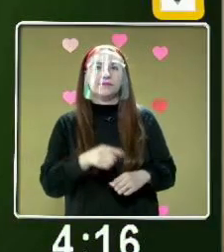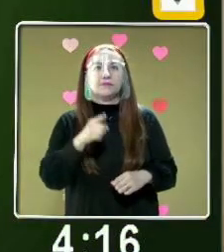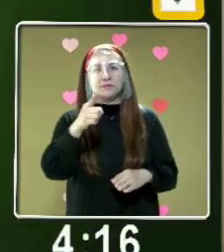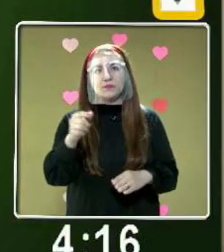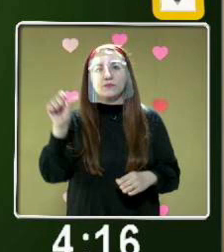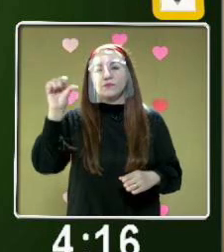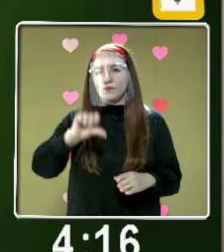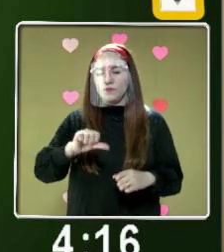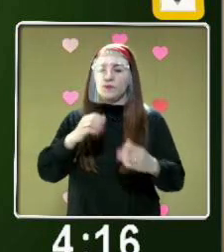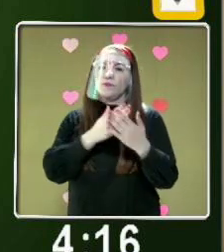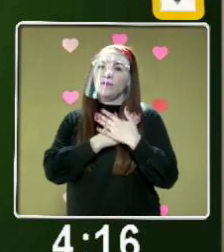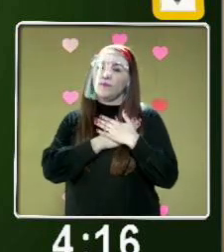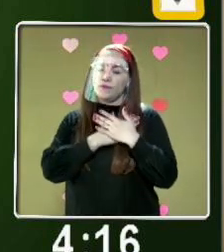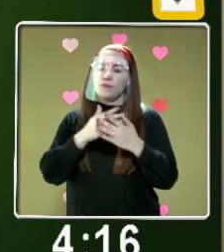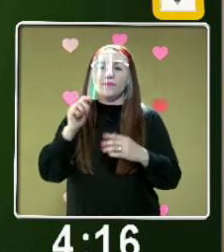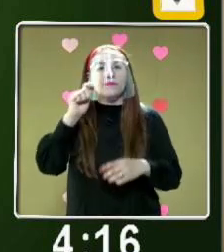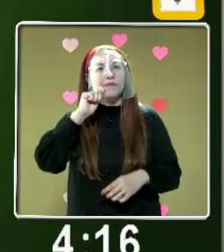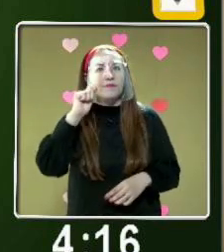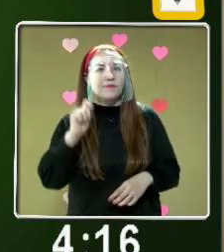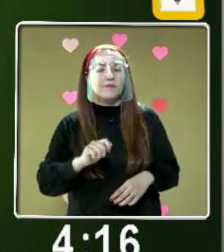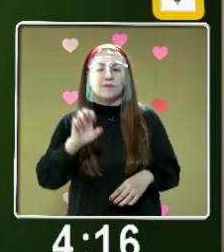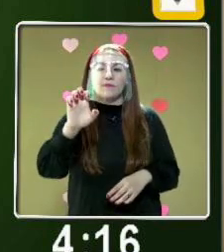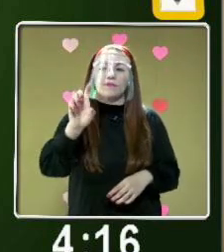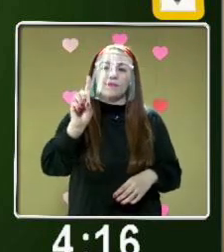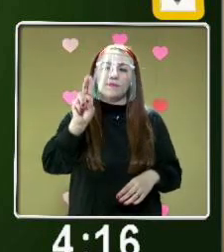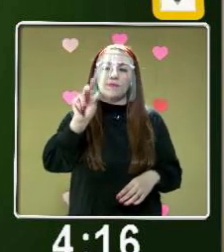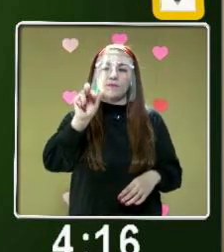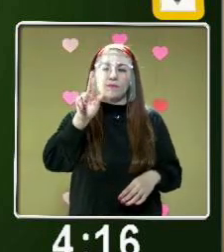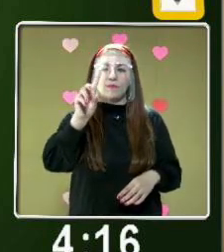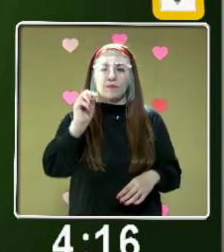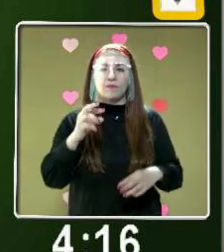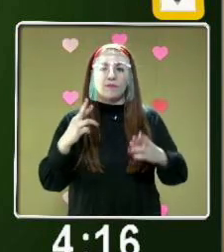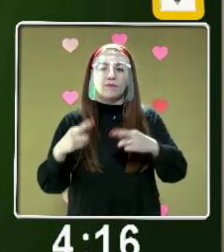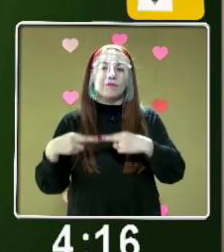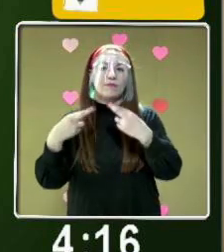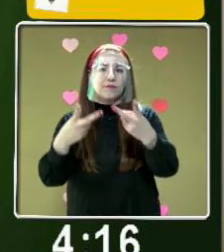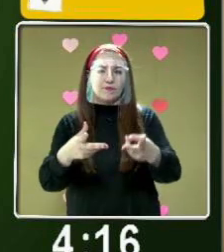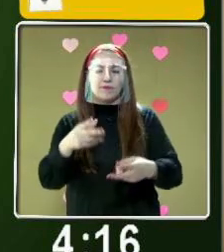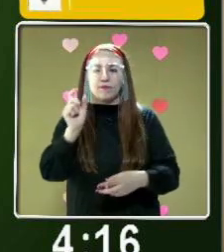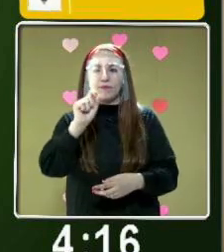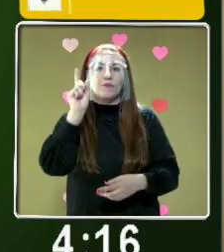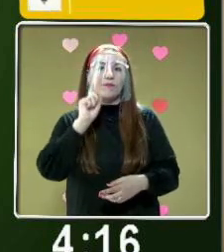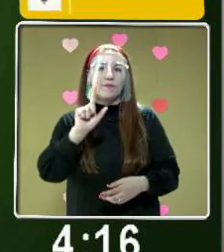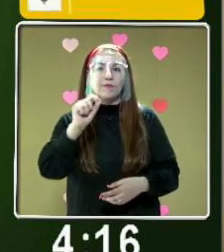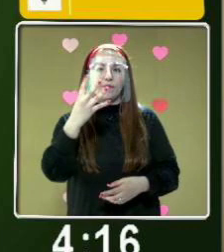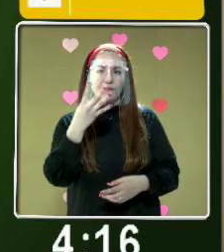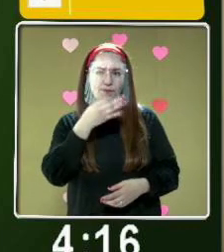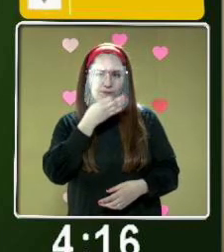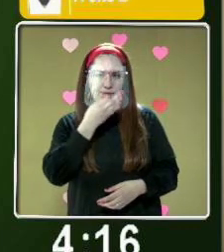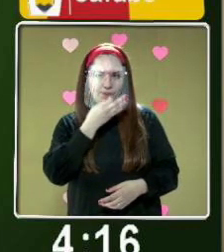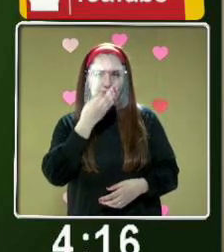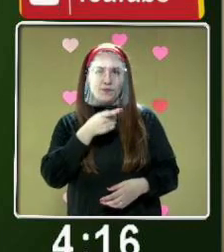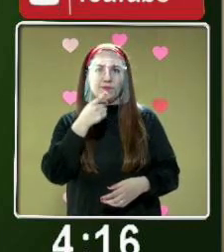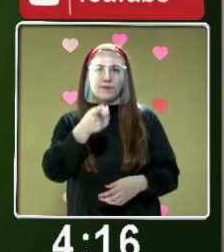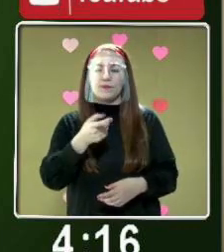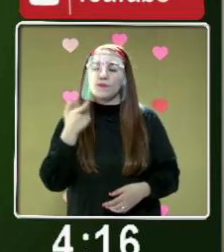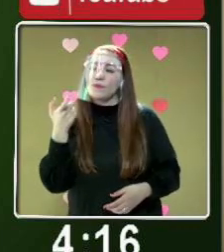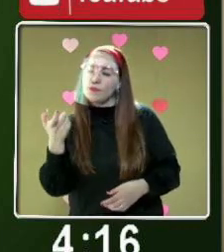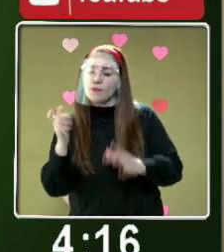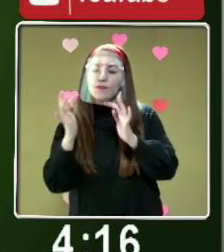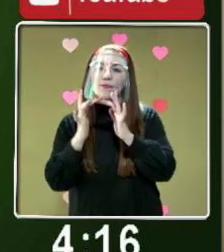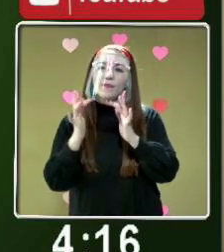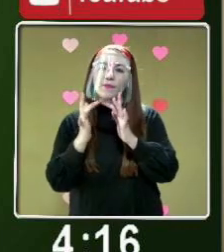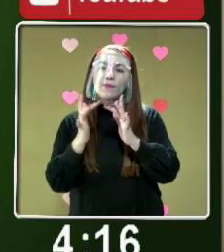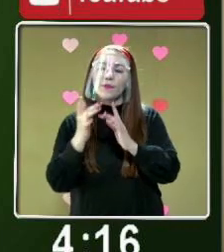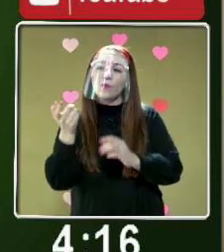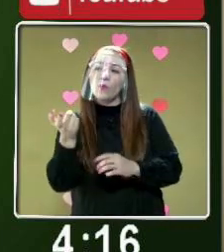del Día del Amor y la Amistad, Eduardo le va a regalar a su novia 24 flores, por lo cual investigó el precio por internet